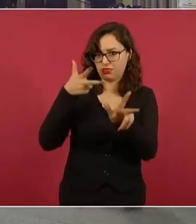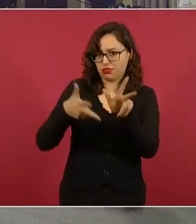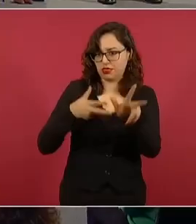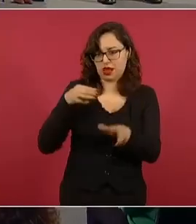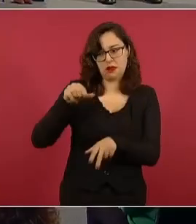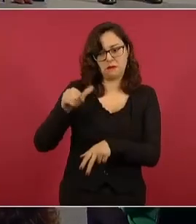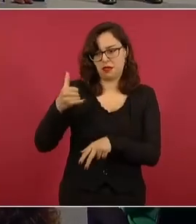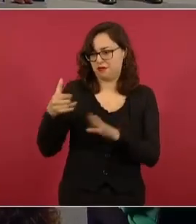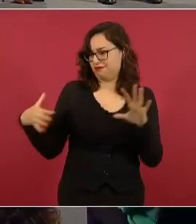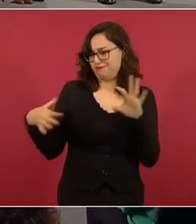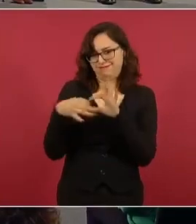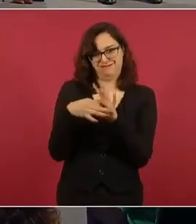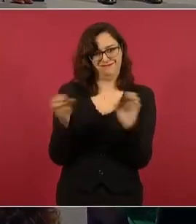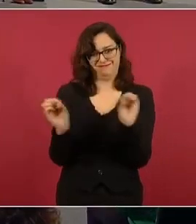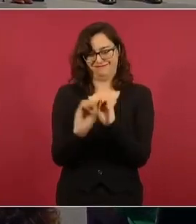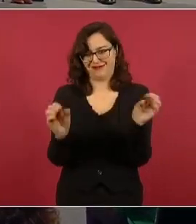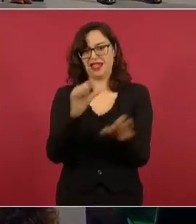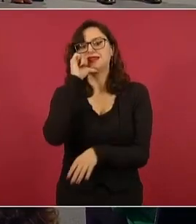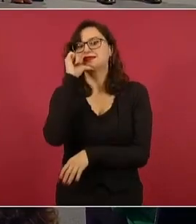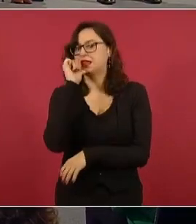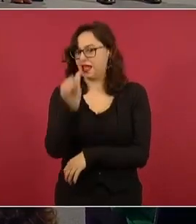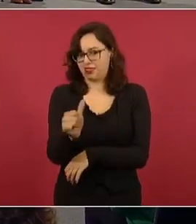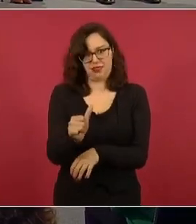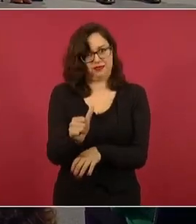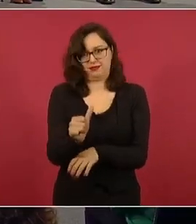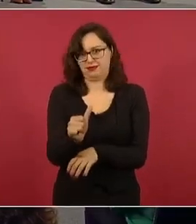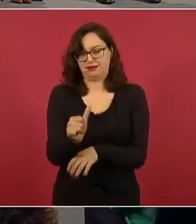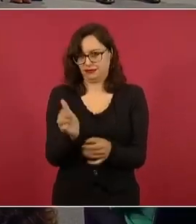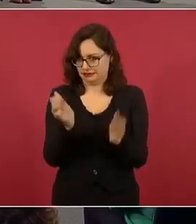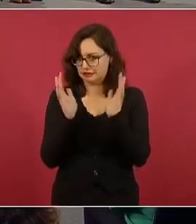no es del Tren Maya, ¿quién fue